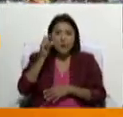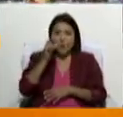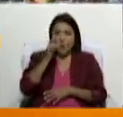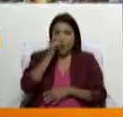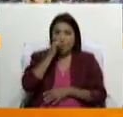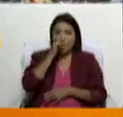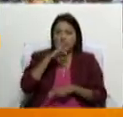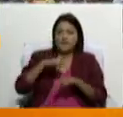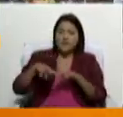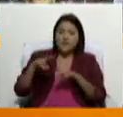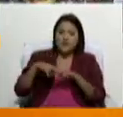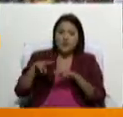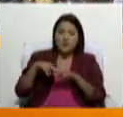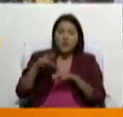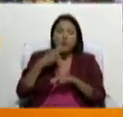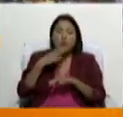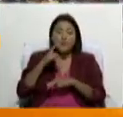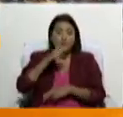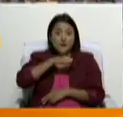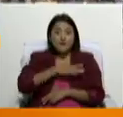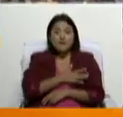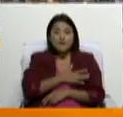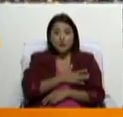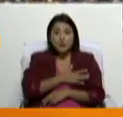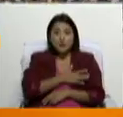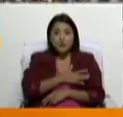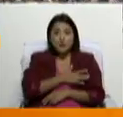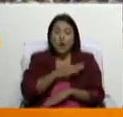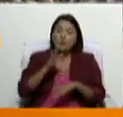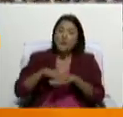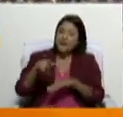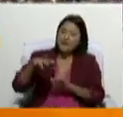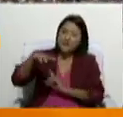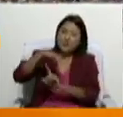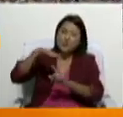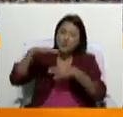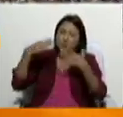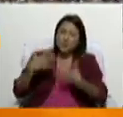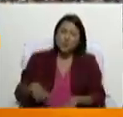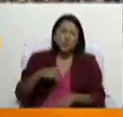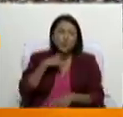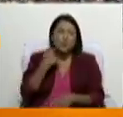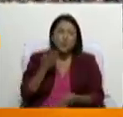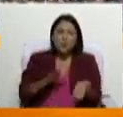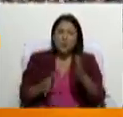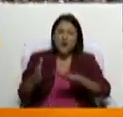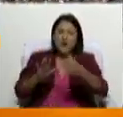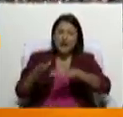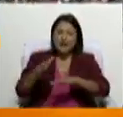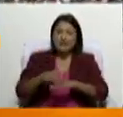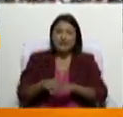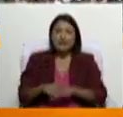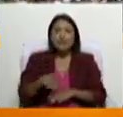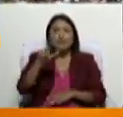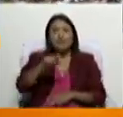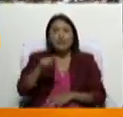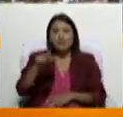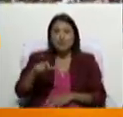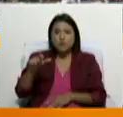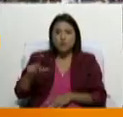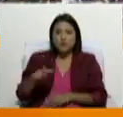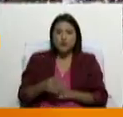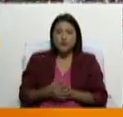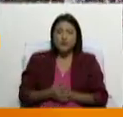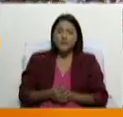mujeres, niños, jóvenes palestinos, ya que lo que está ocurriendo allá es un exterminio, es inhumano, es cruel por